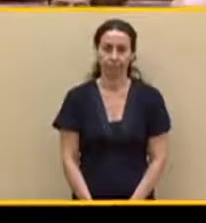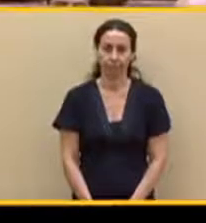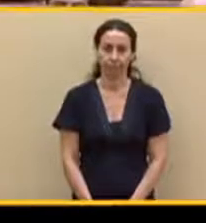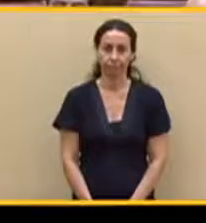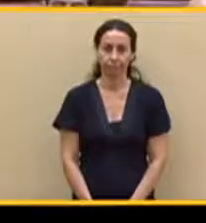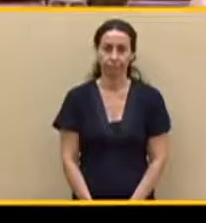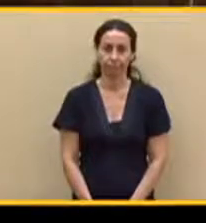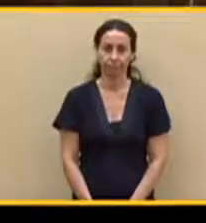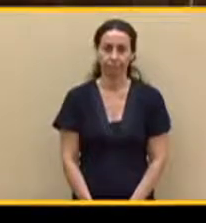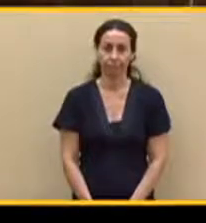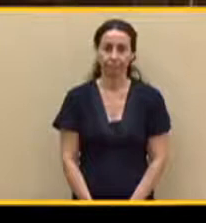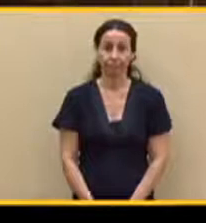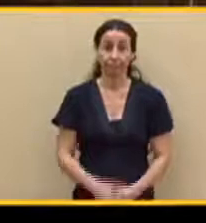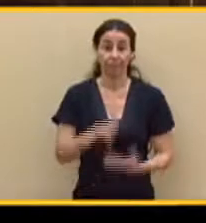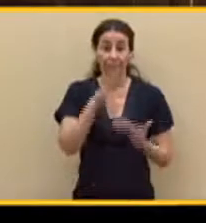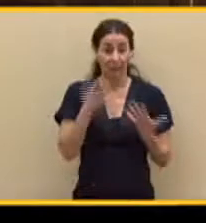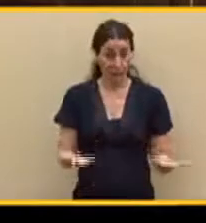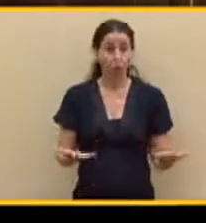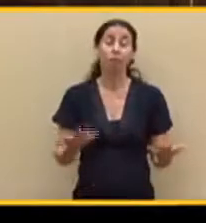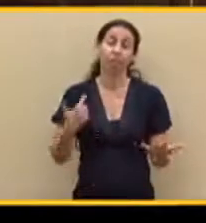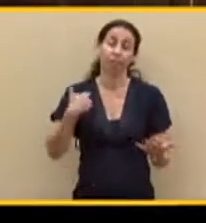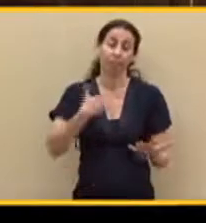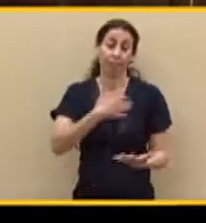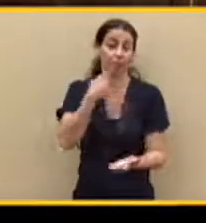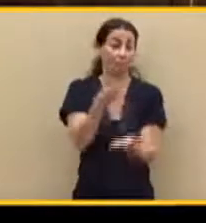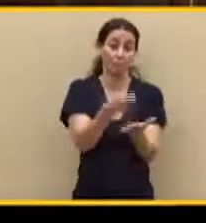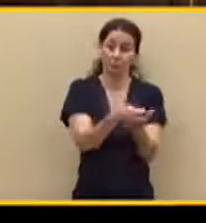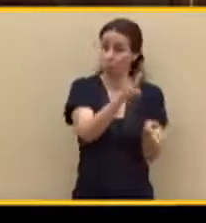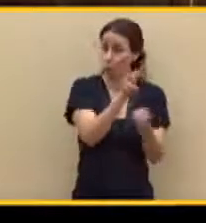Y como estamos hablando de evasión fiscal, pues vamos a hablar